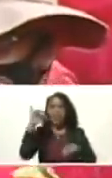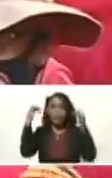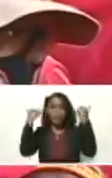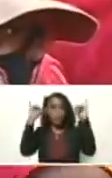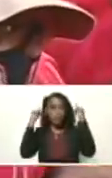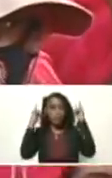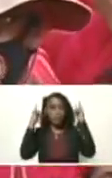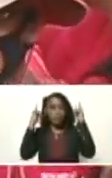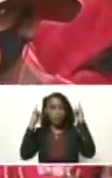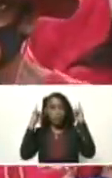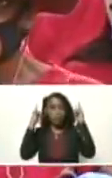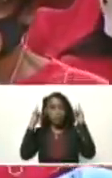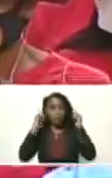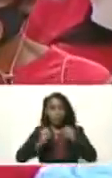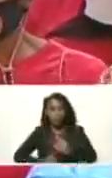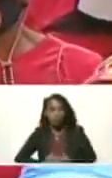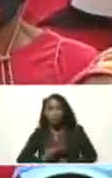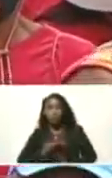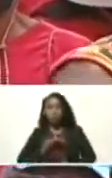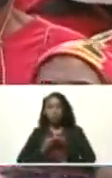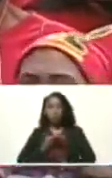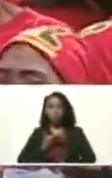celebrar renaciendo.